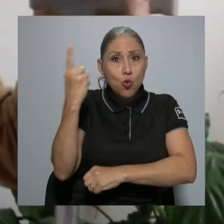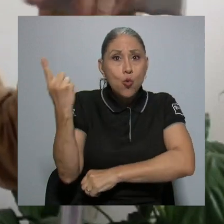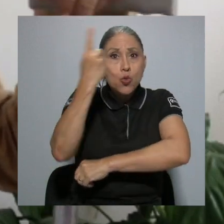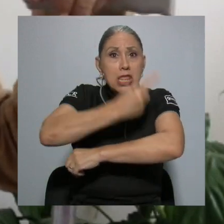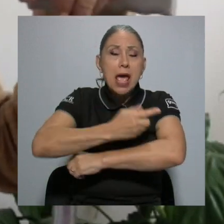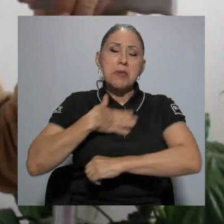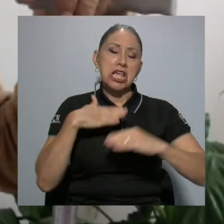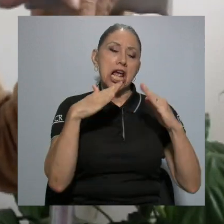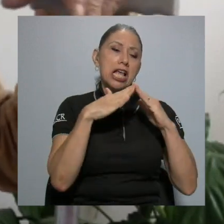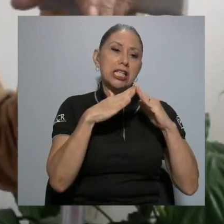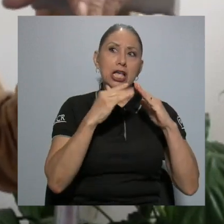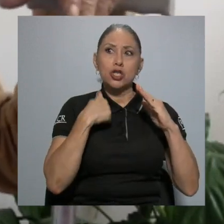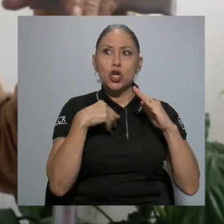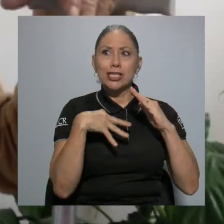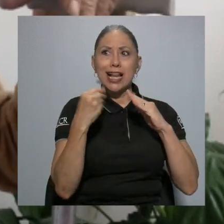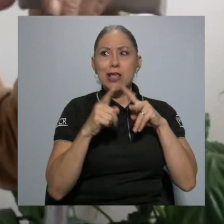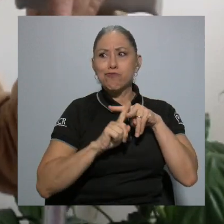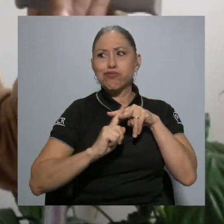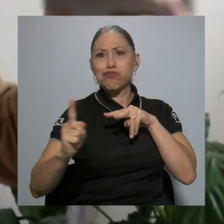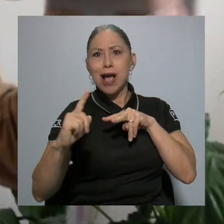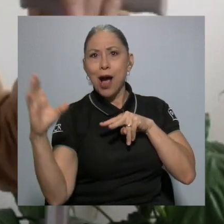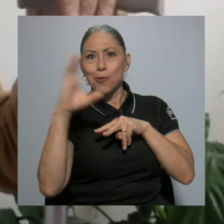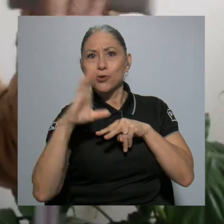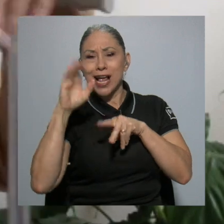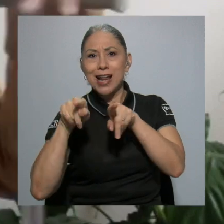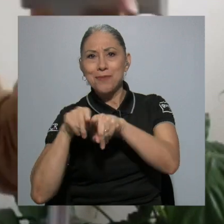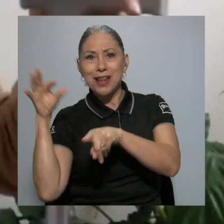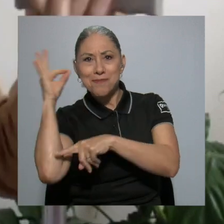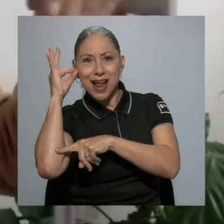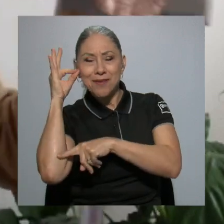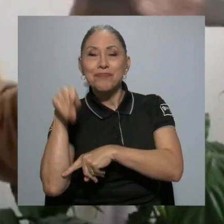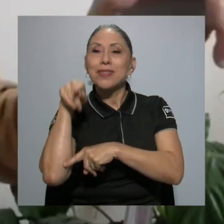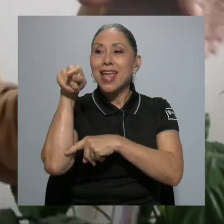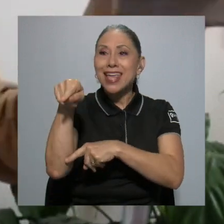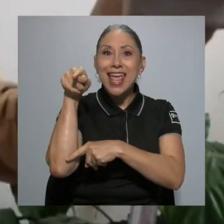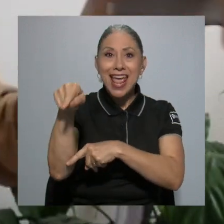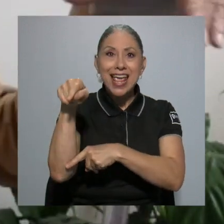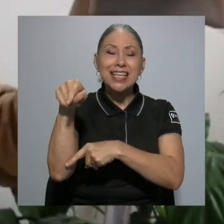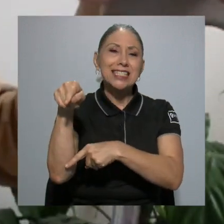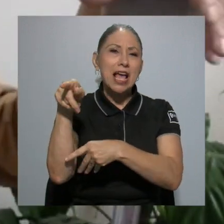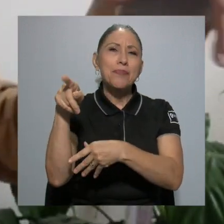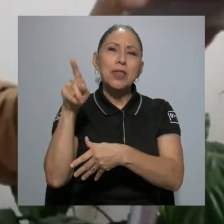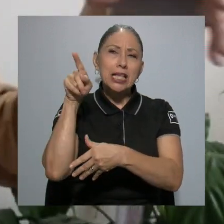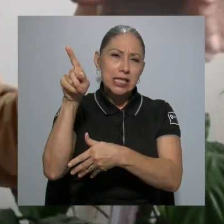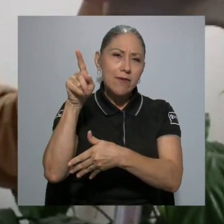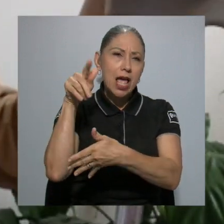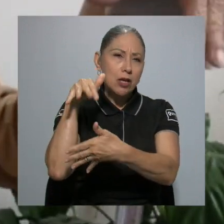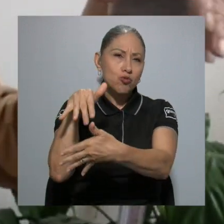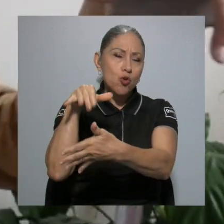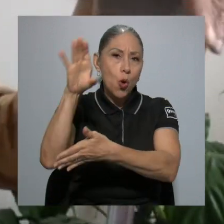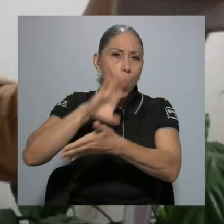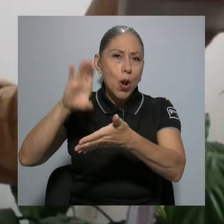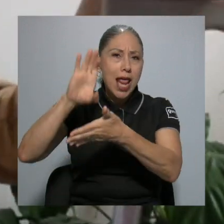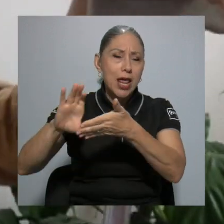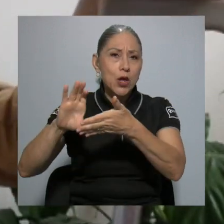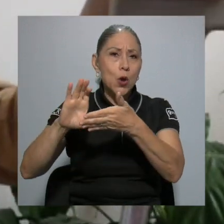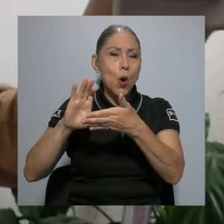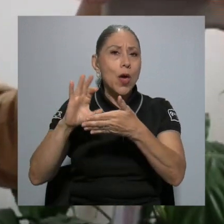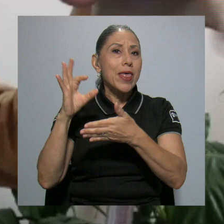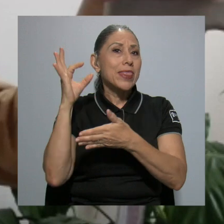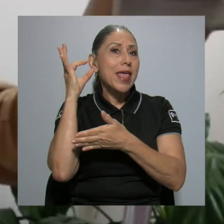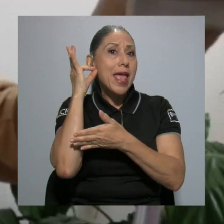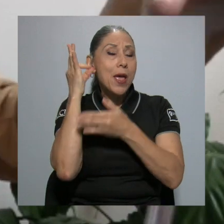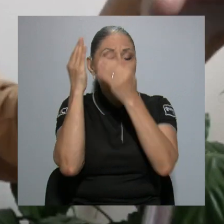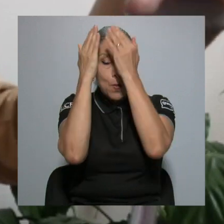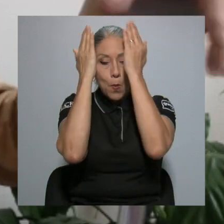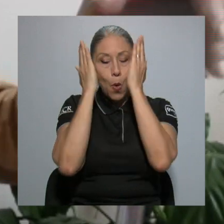un día me escapé de mi casa para buscar a mi hermana, que tenía un colegio de monjas, no muy lejano a mi casa, por lo menos